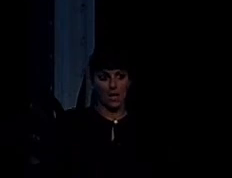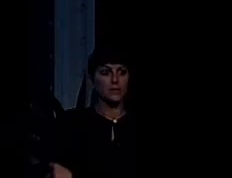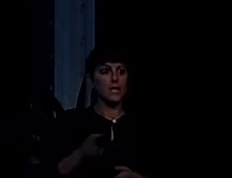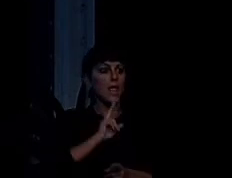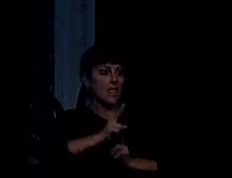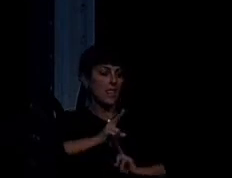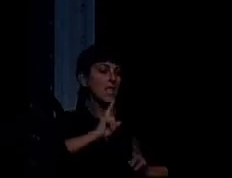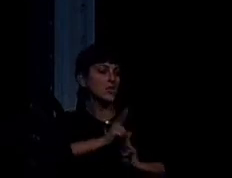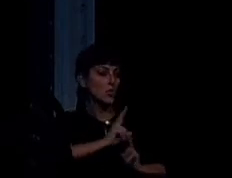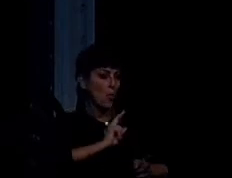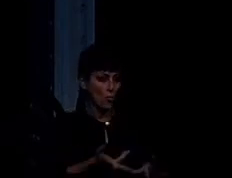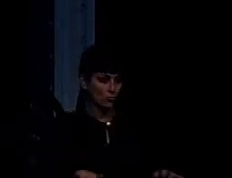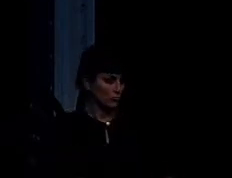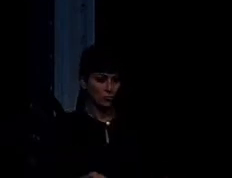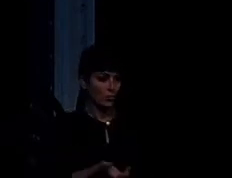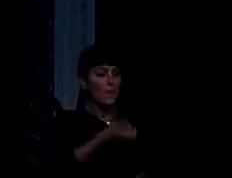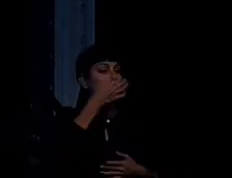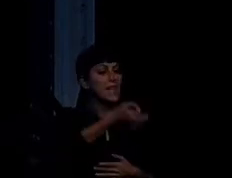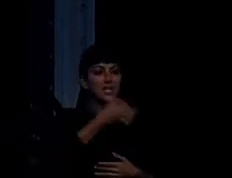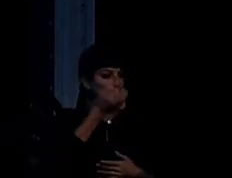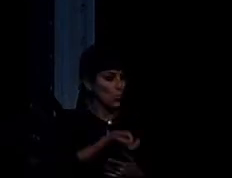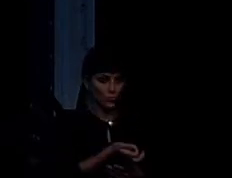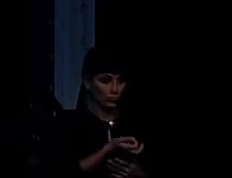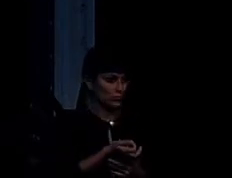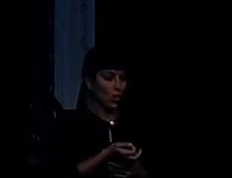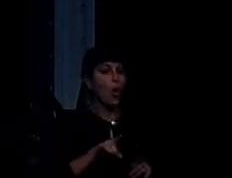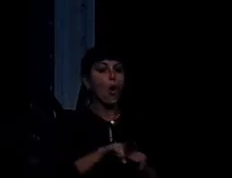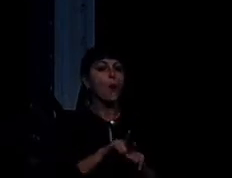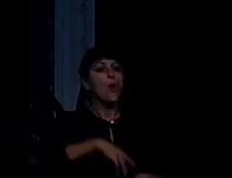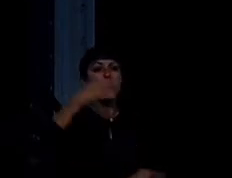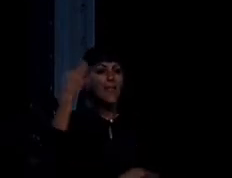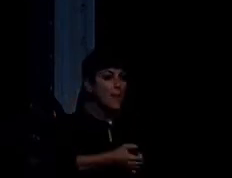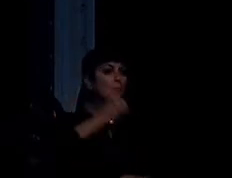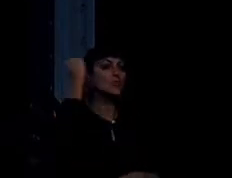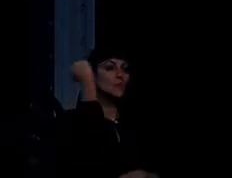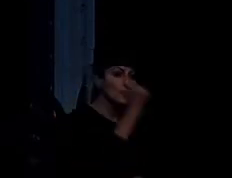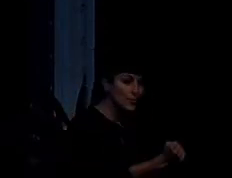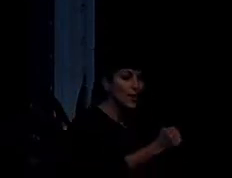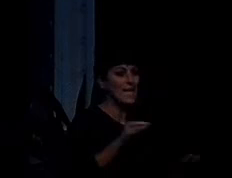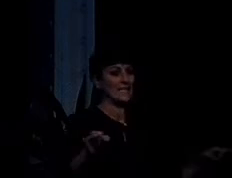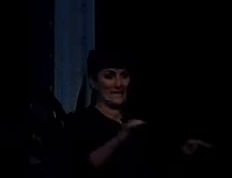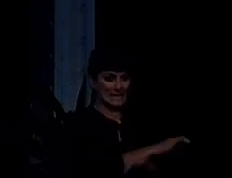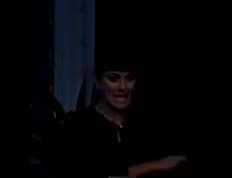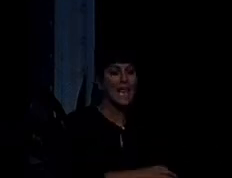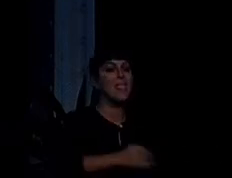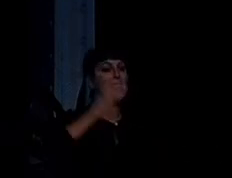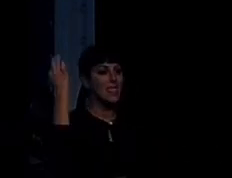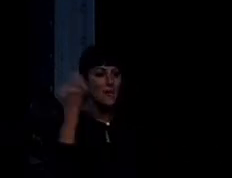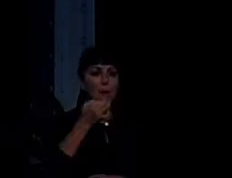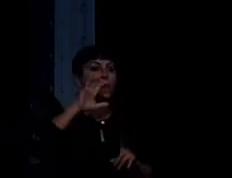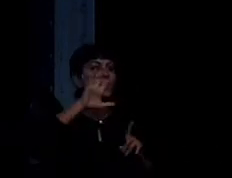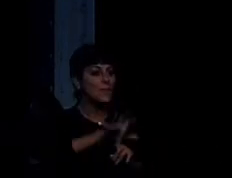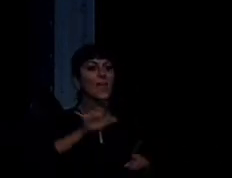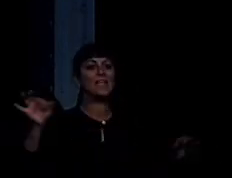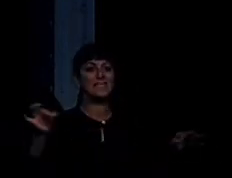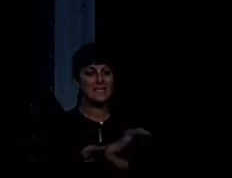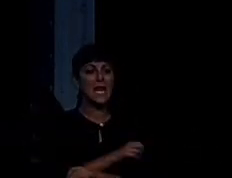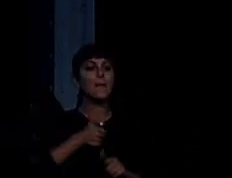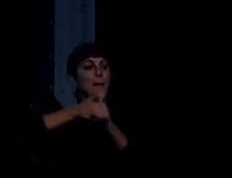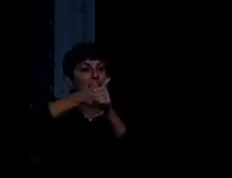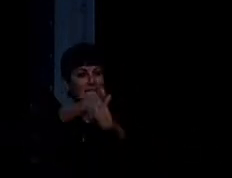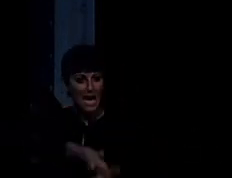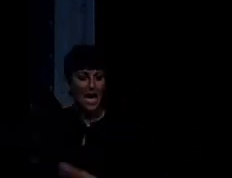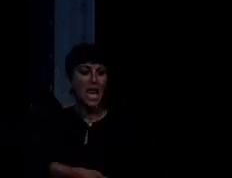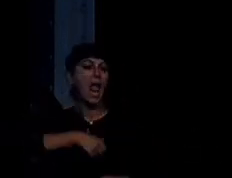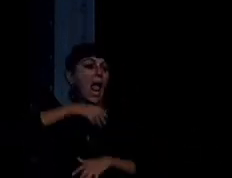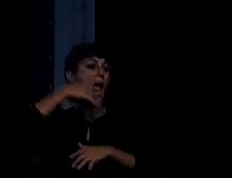¿no? El discurso. Tenemos que dejar de torturar sexualmente y asesinar a las mujeres, tenemos que dejar de acosarlas cuando salen a correr, de perseguirlas por las calles, de abusar de